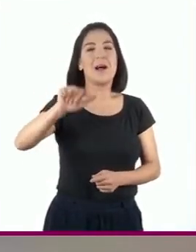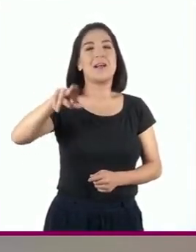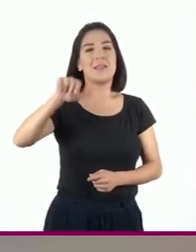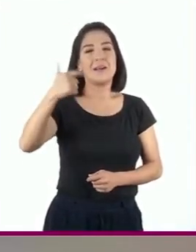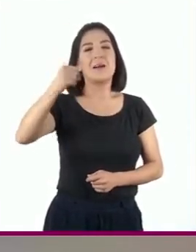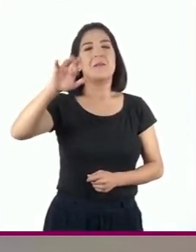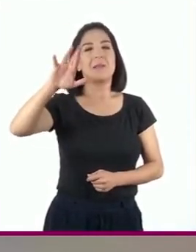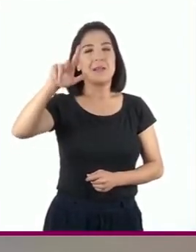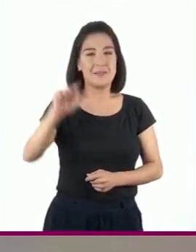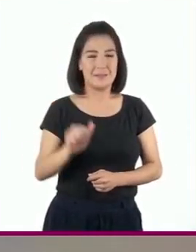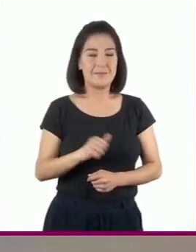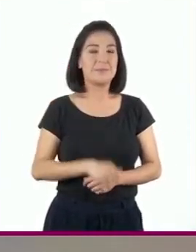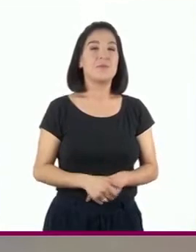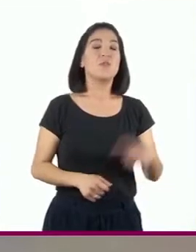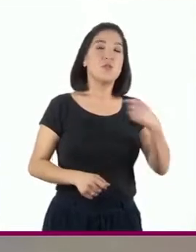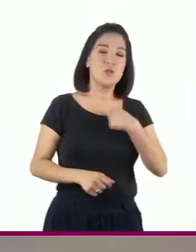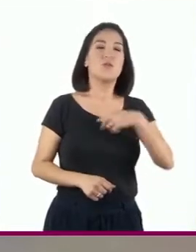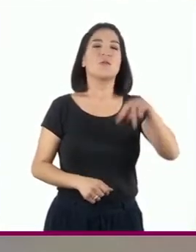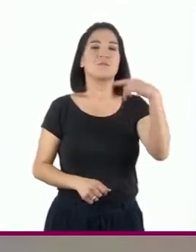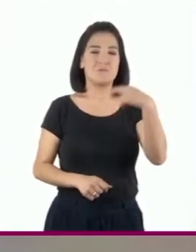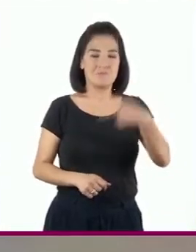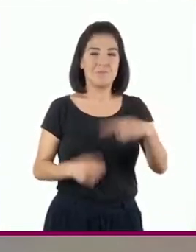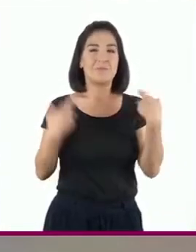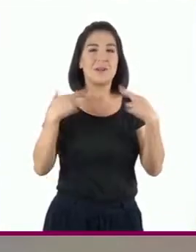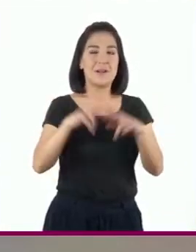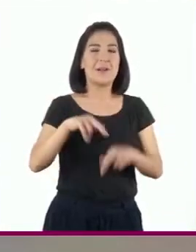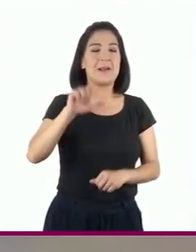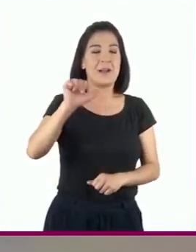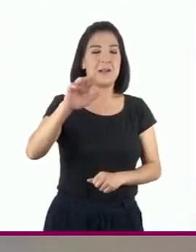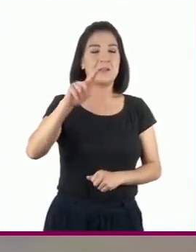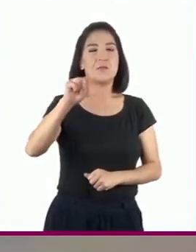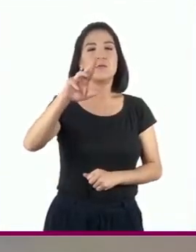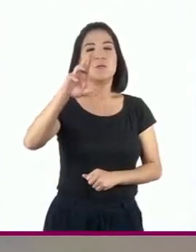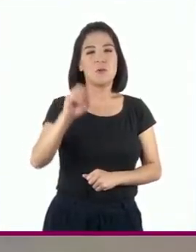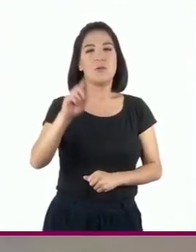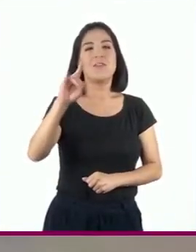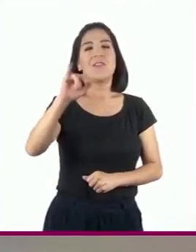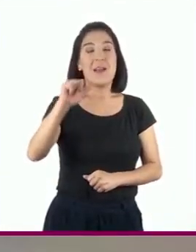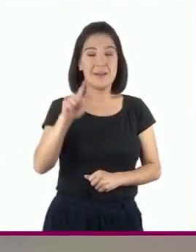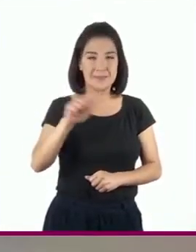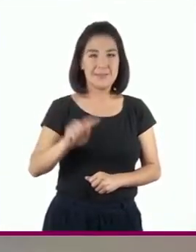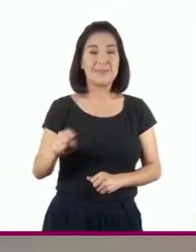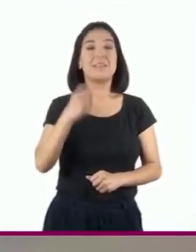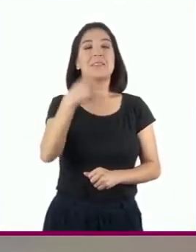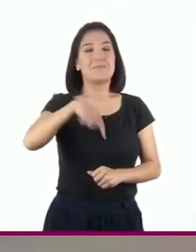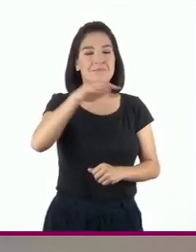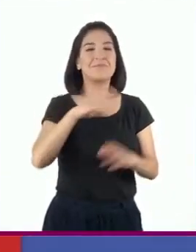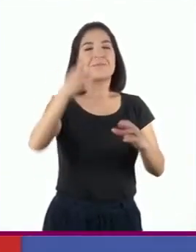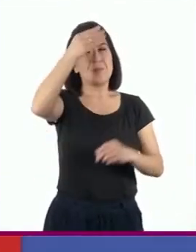Martínez. Yo soy el profesor Arturo Díaz y juntos nos divertiremos aprendiendo sobre adaptaciones.